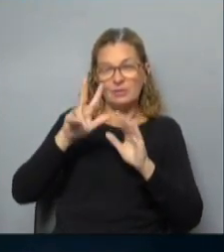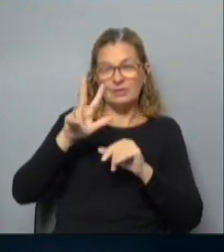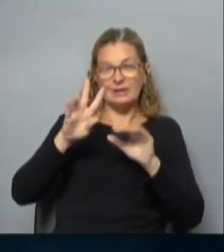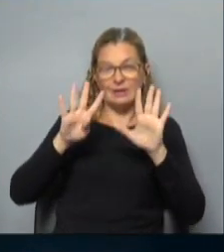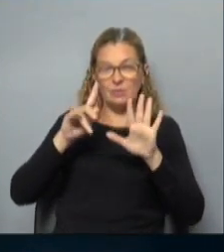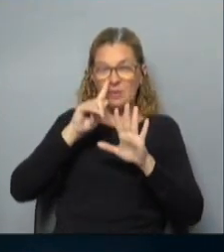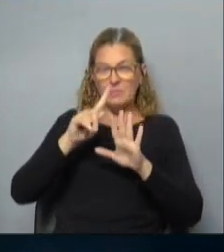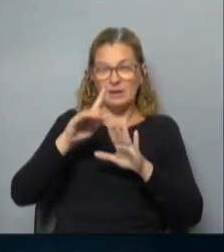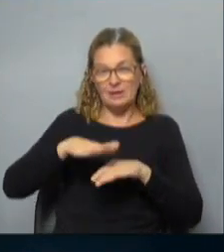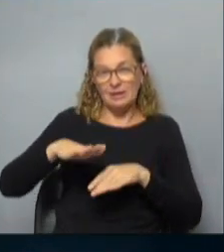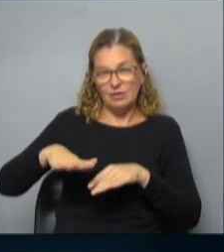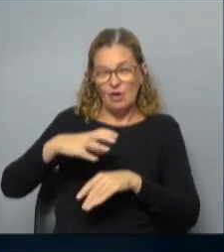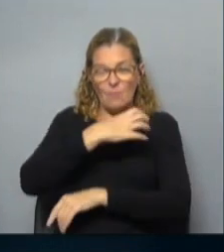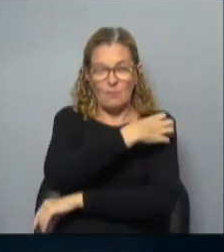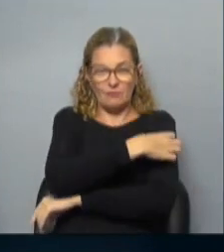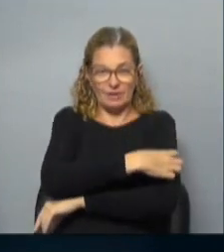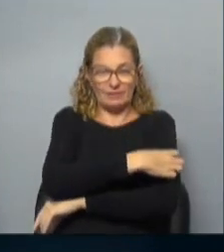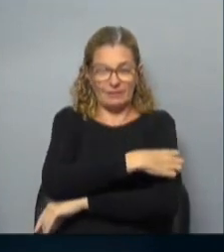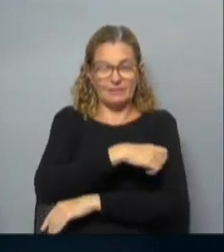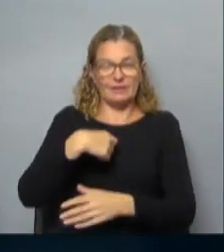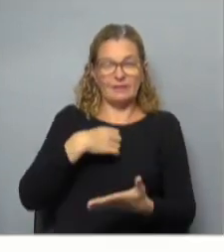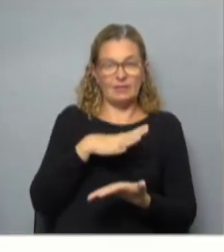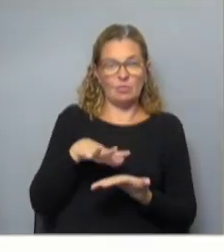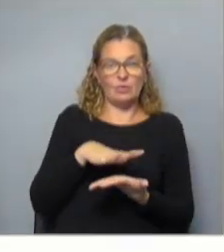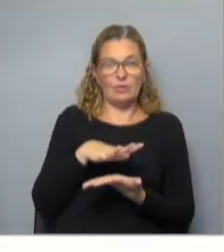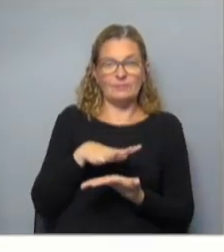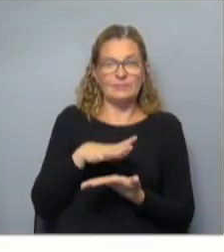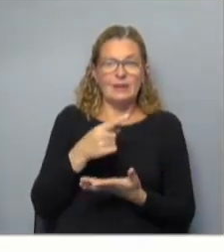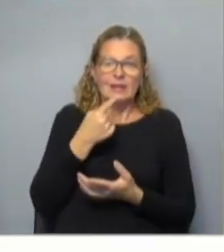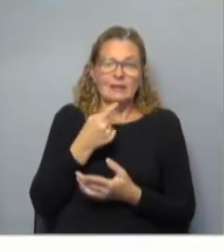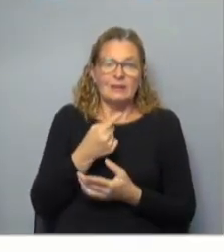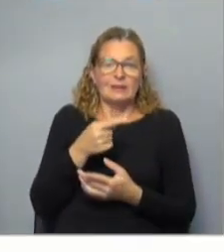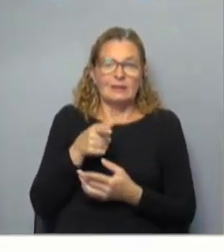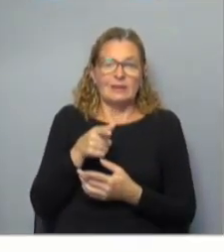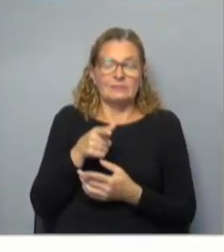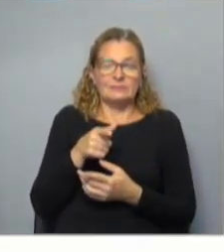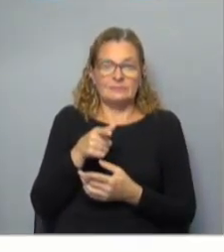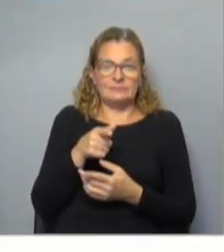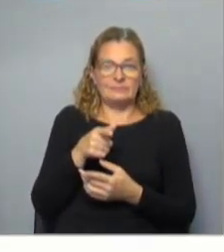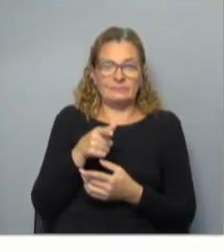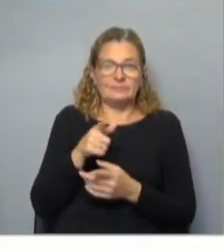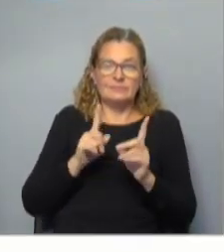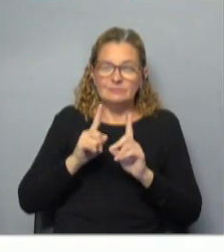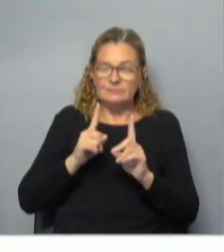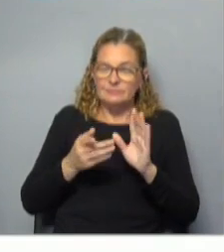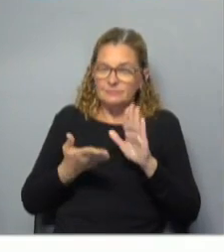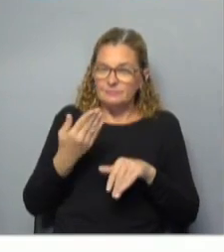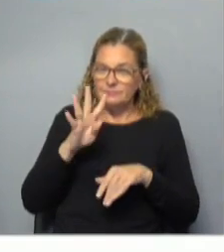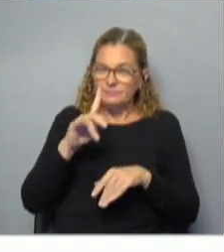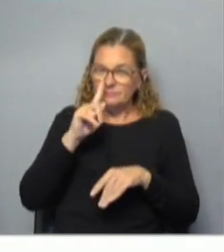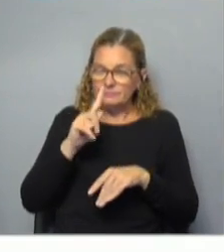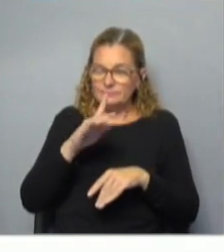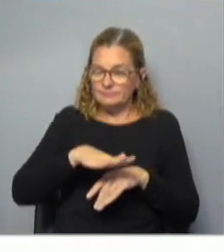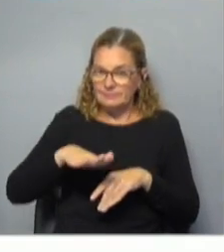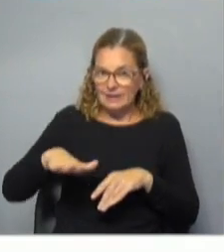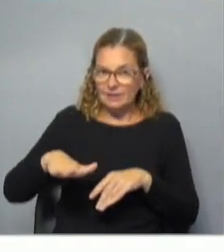niños que se encuentran en situación de pobreza es decir que hay algo más de 4000 niños